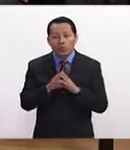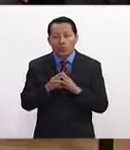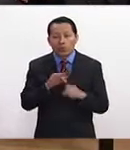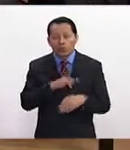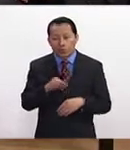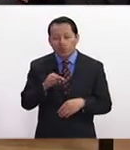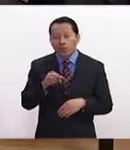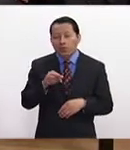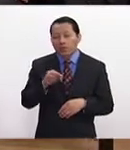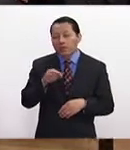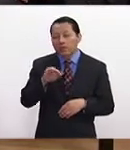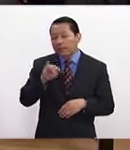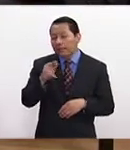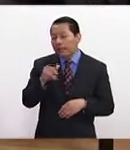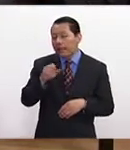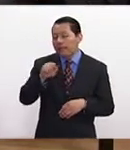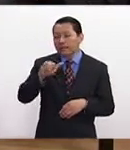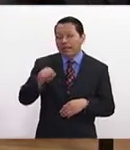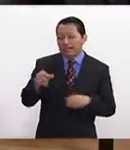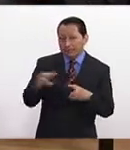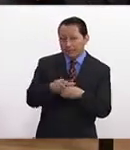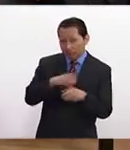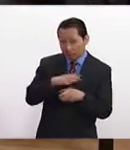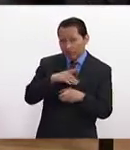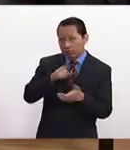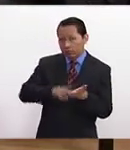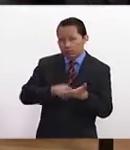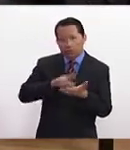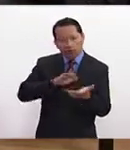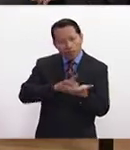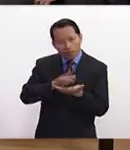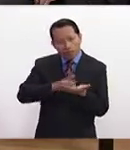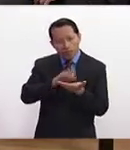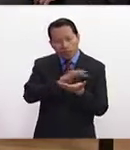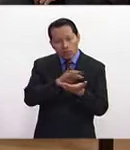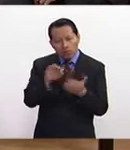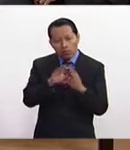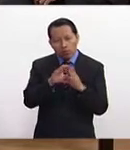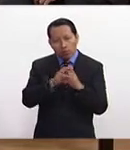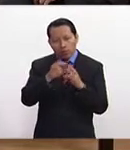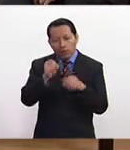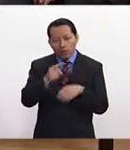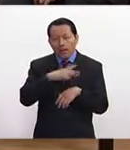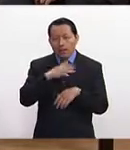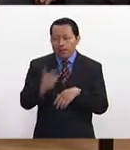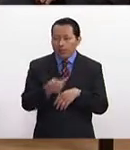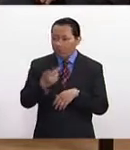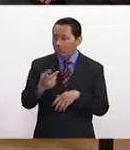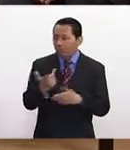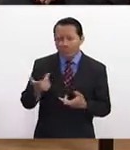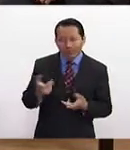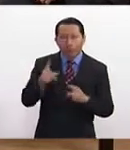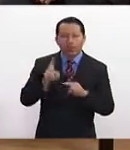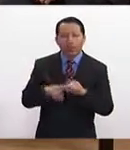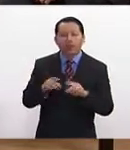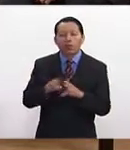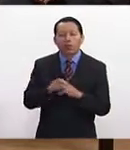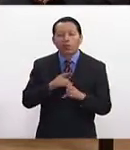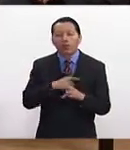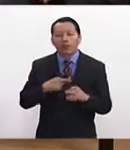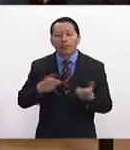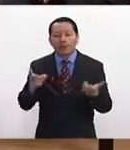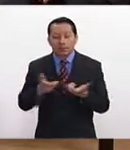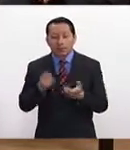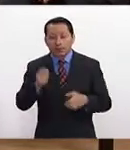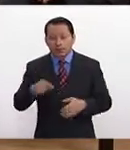y Pablo Iglesias que precisamente apoya esta perspectiva, esta posibilidad, y es donde surge la pregunta, ¿quién debería de actuar como? Es decir,